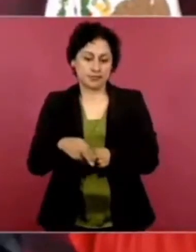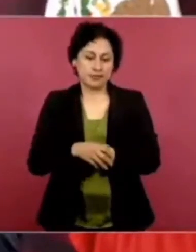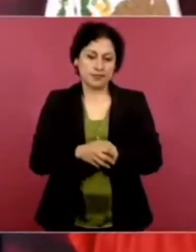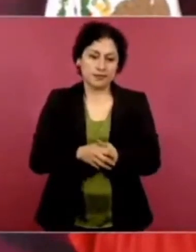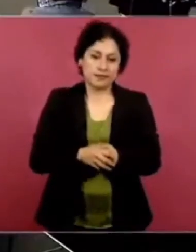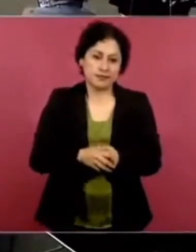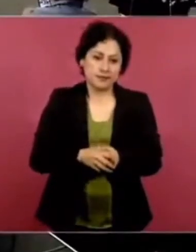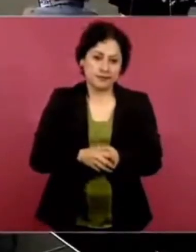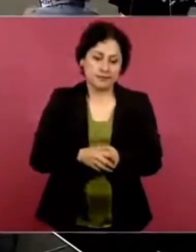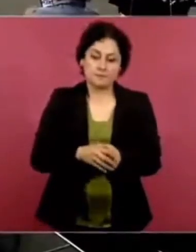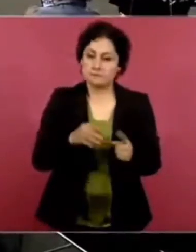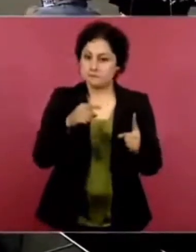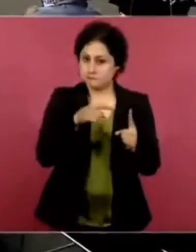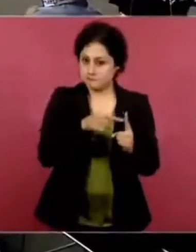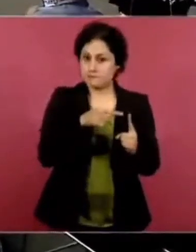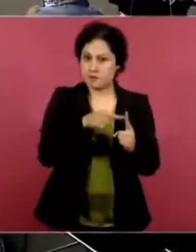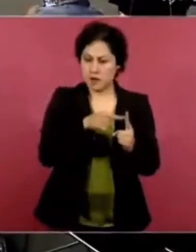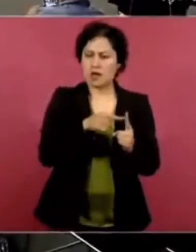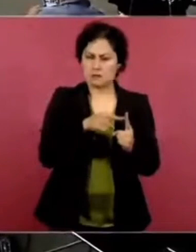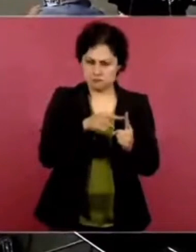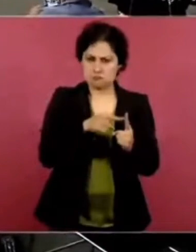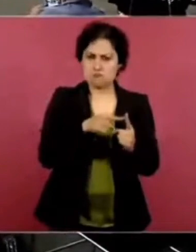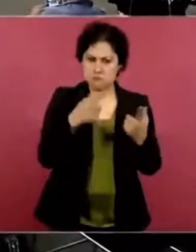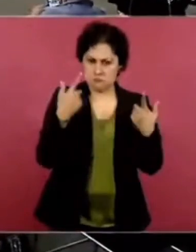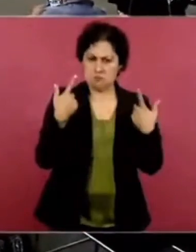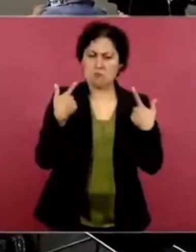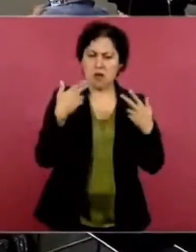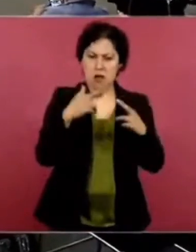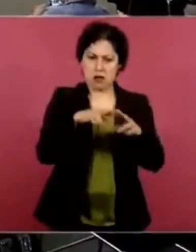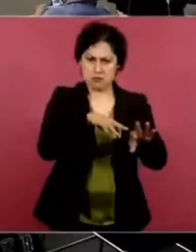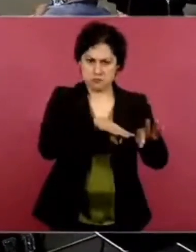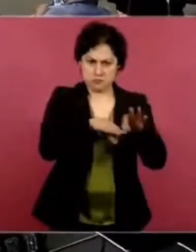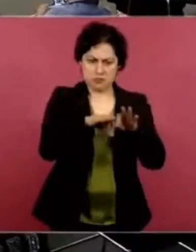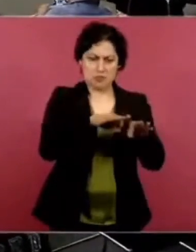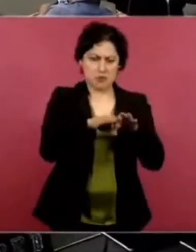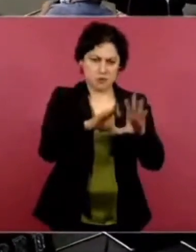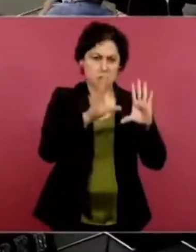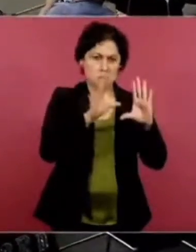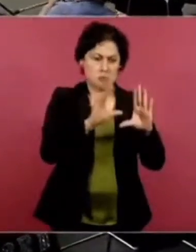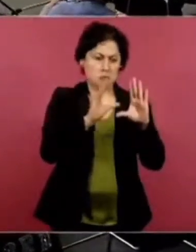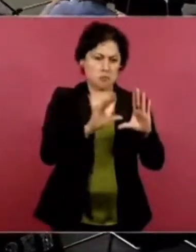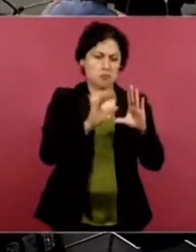que era académico, me ayudaba mucho.